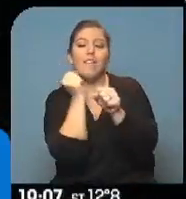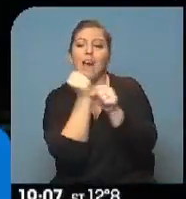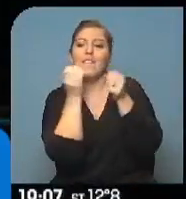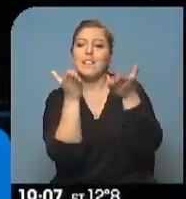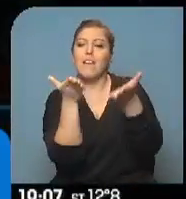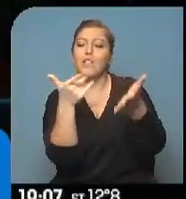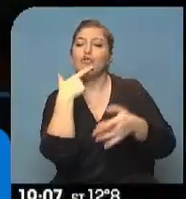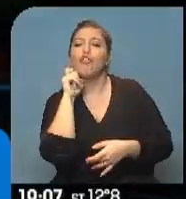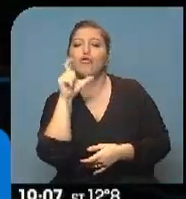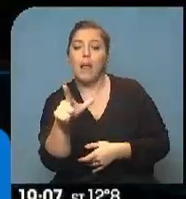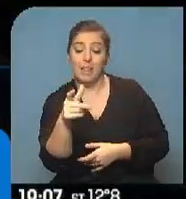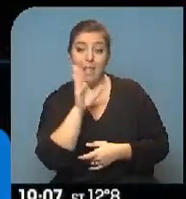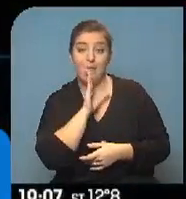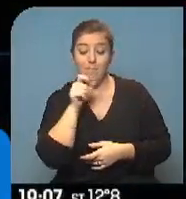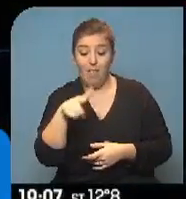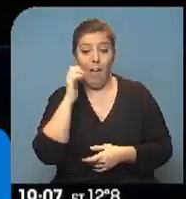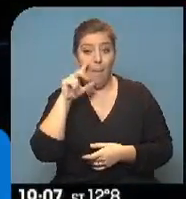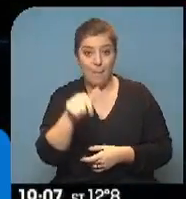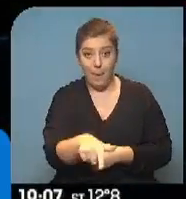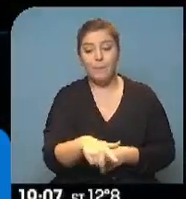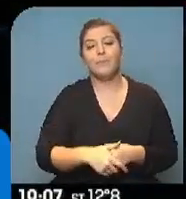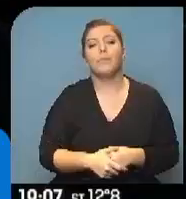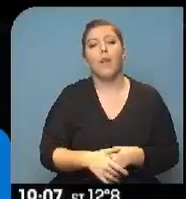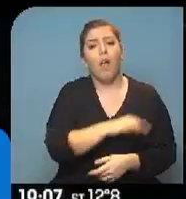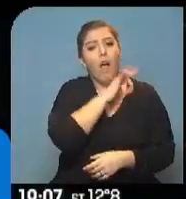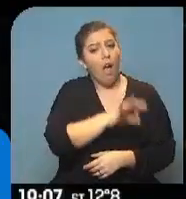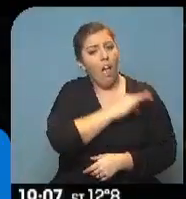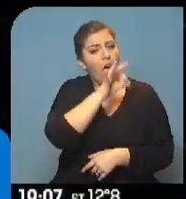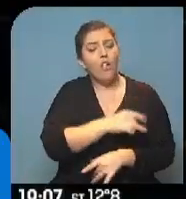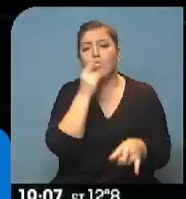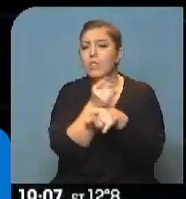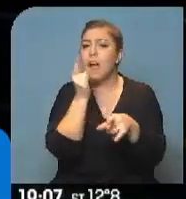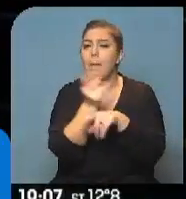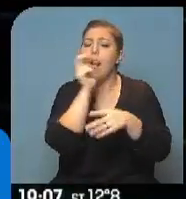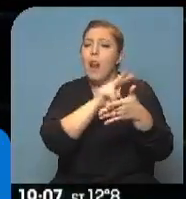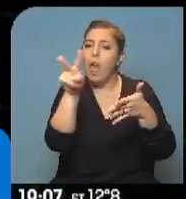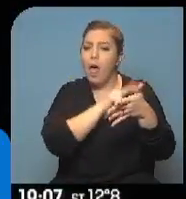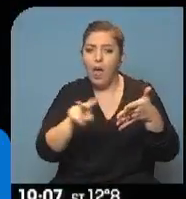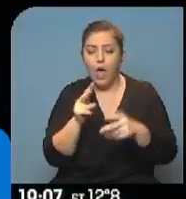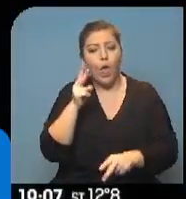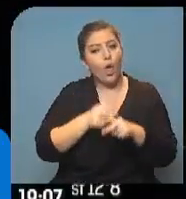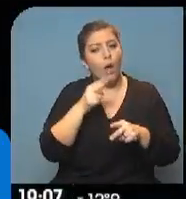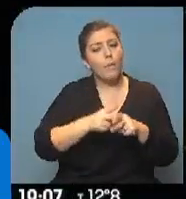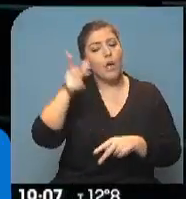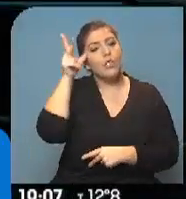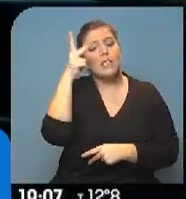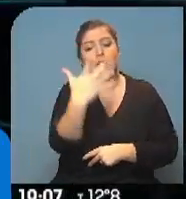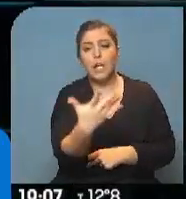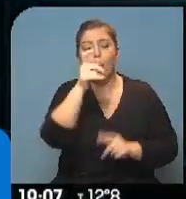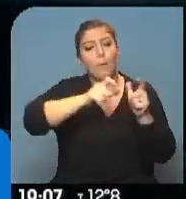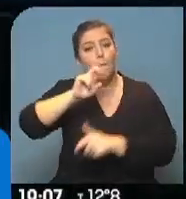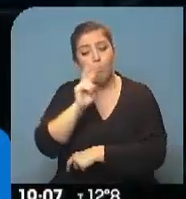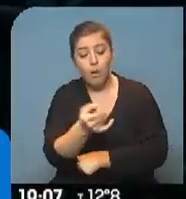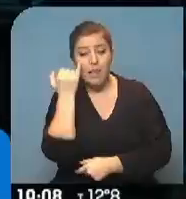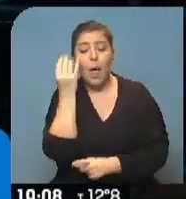la mutual judía como todos los años se leerán los nombres de las 85 víctimas fatales se encenderá